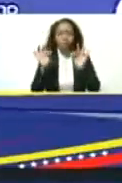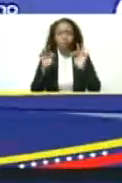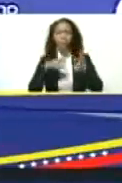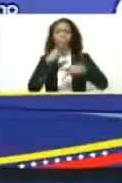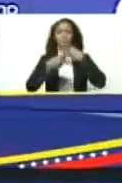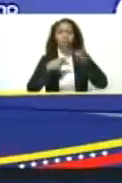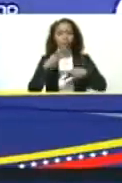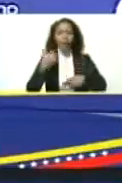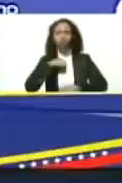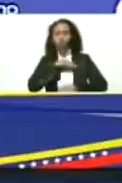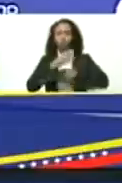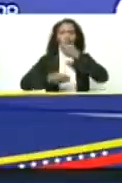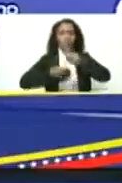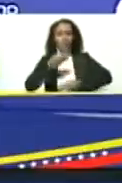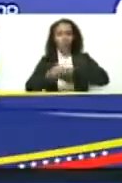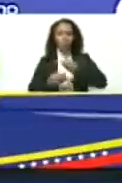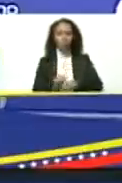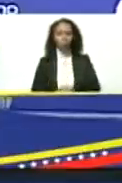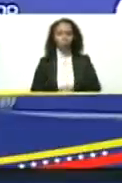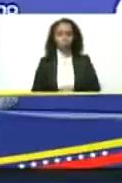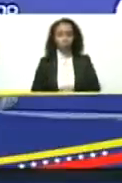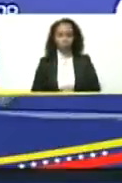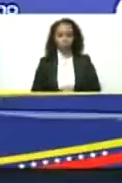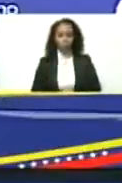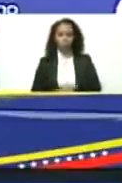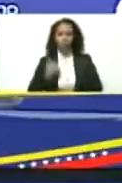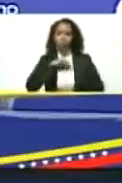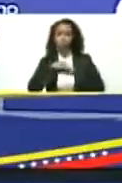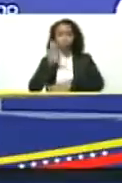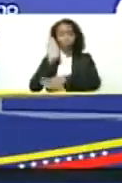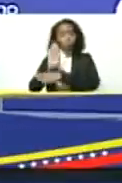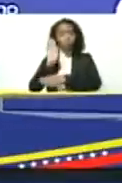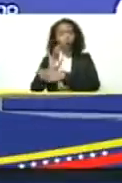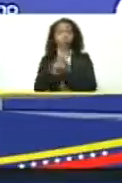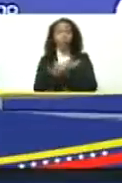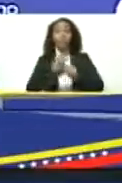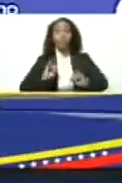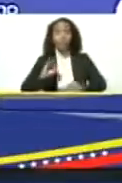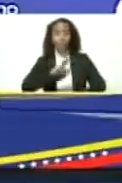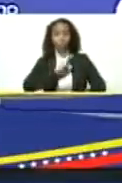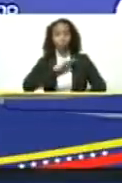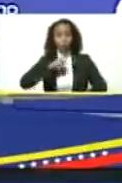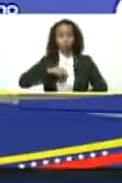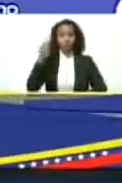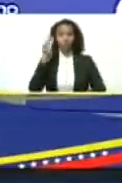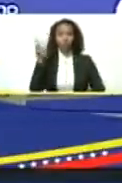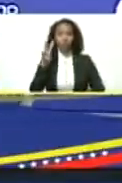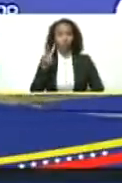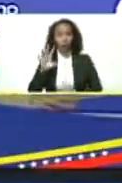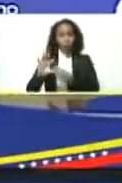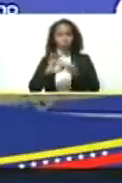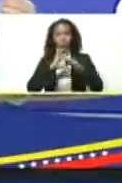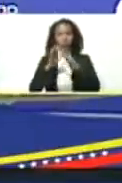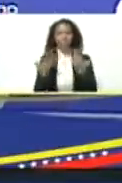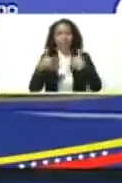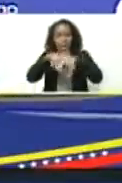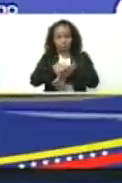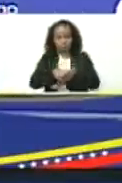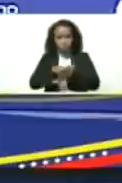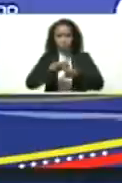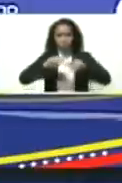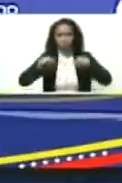como hemos hecho nosotros. Hemos preservado la independencia de Venezuela, la unión y la integridad